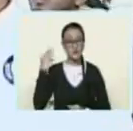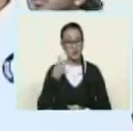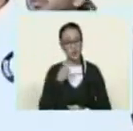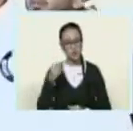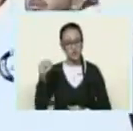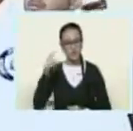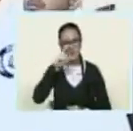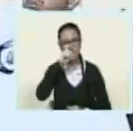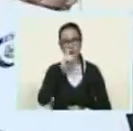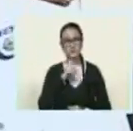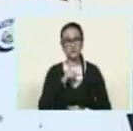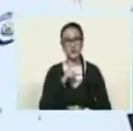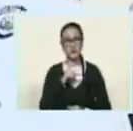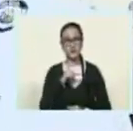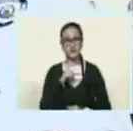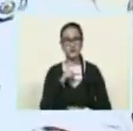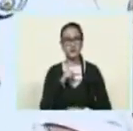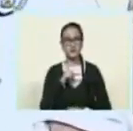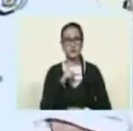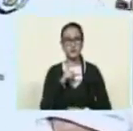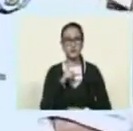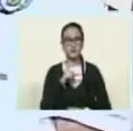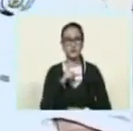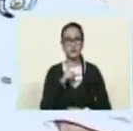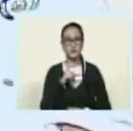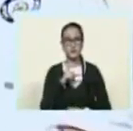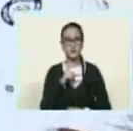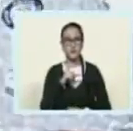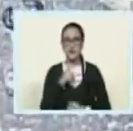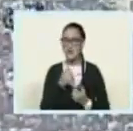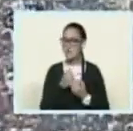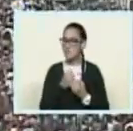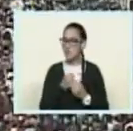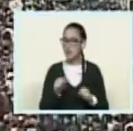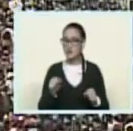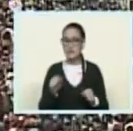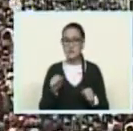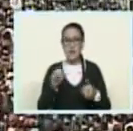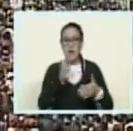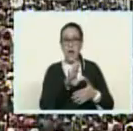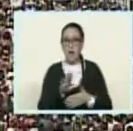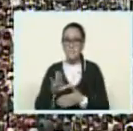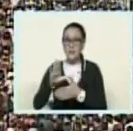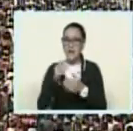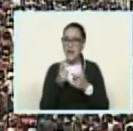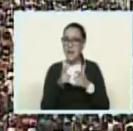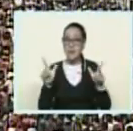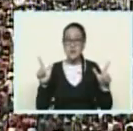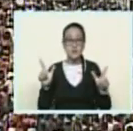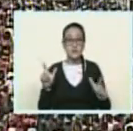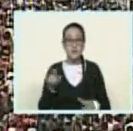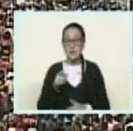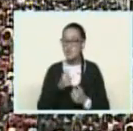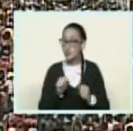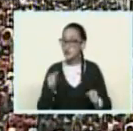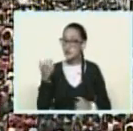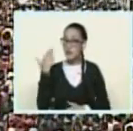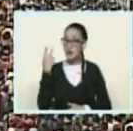200 años era posible liberar América? ¿Era posible que un puñado de